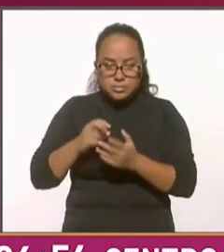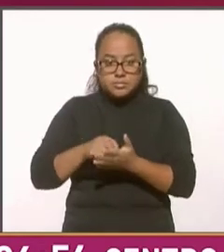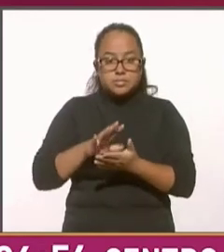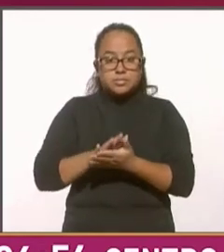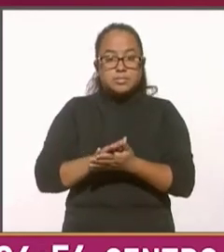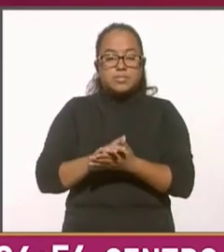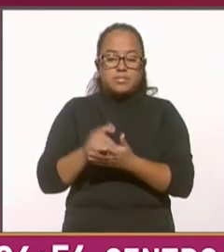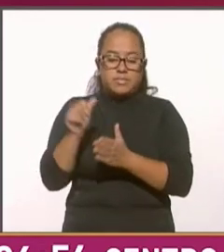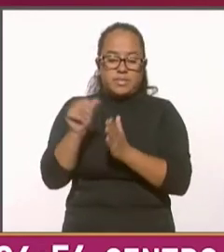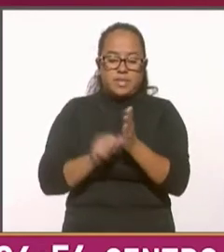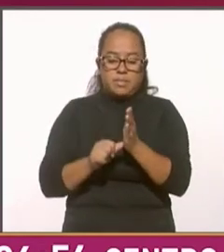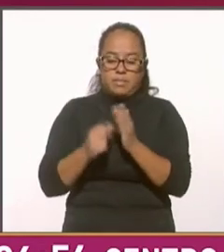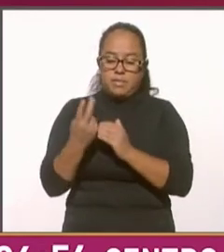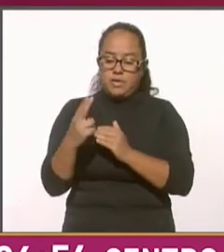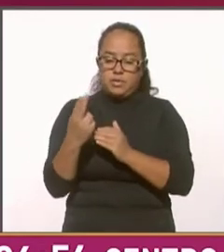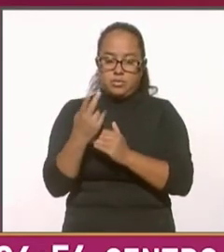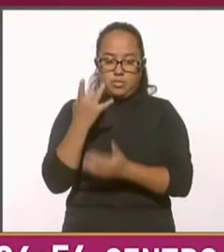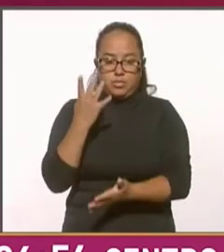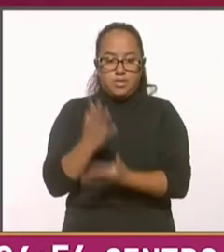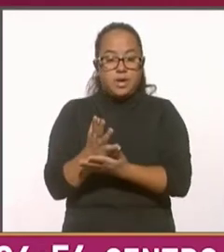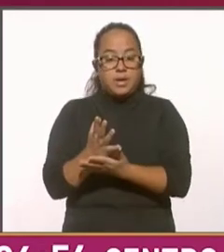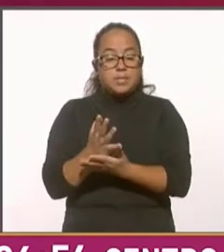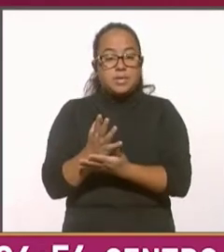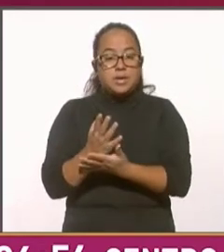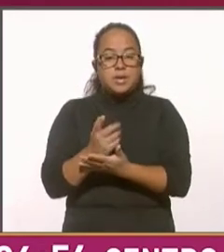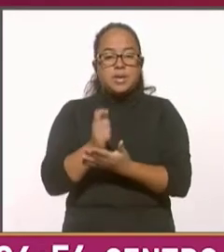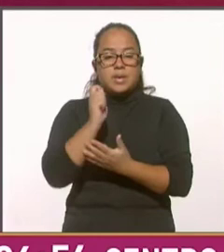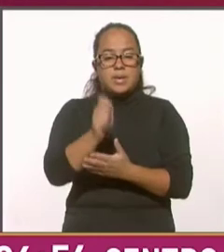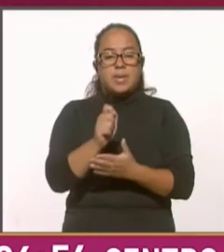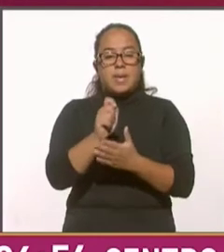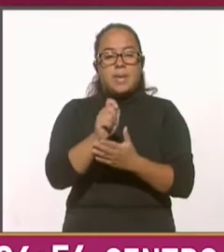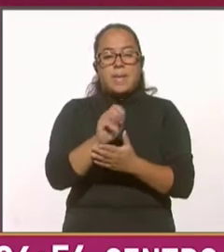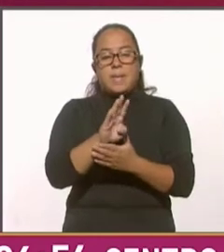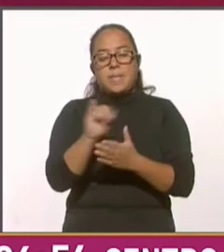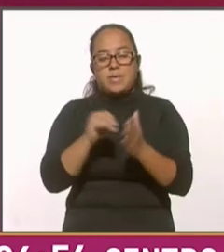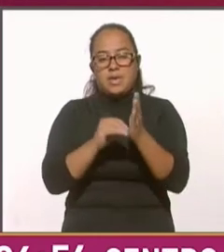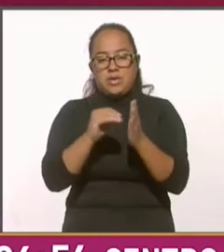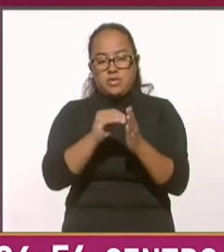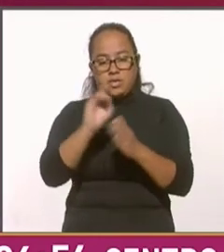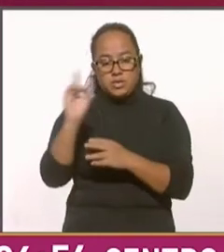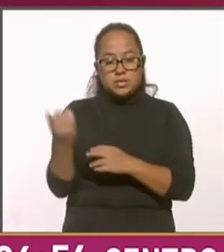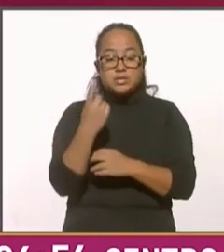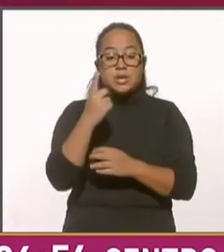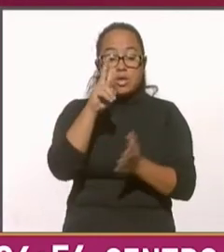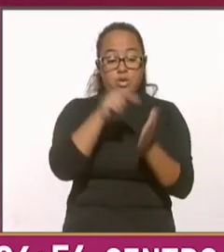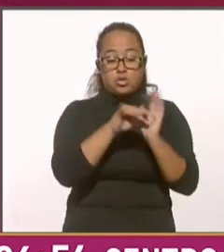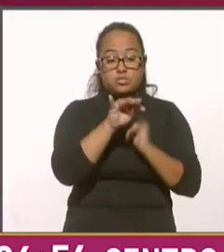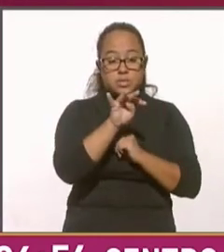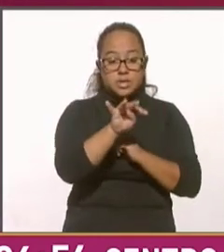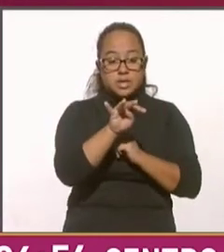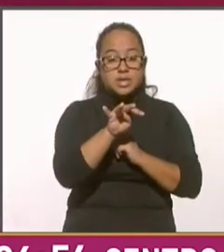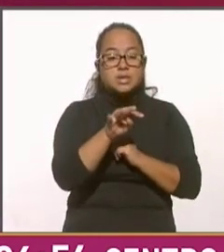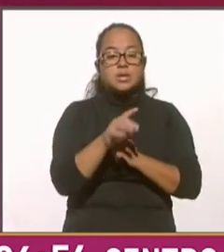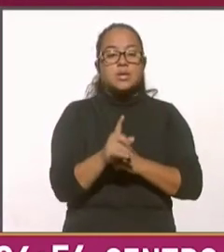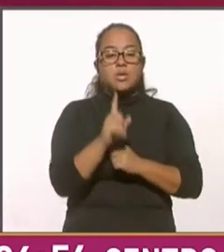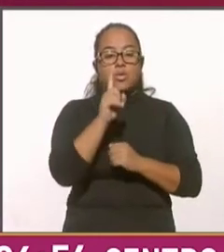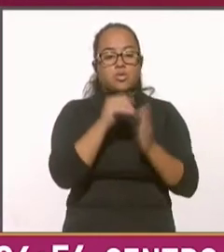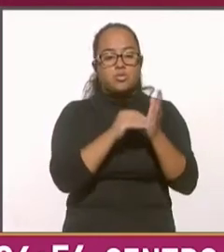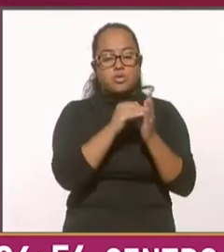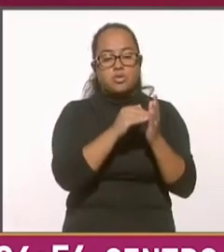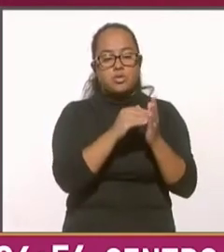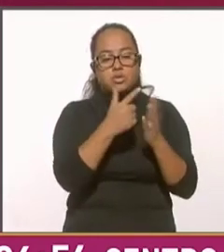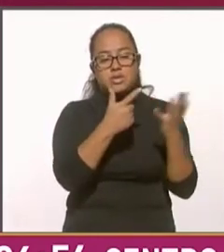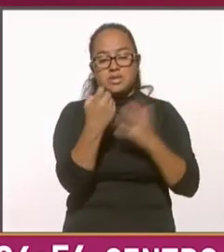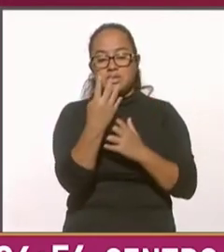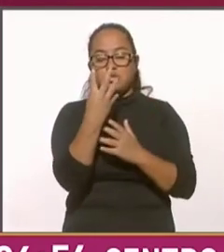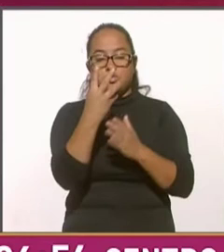solamente del mes de noviembre en millones de dólares. En el 19 fueron 1.704 millones de dólares. Obviamente